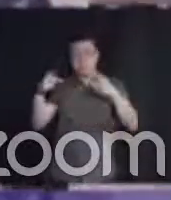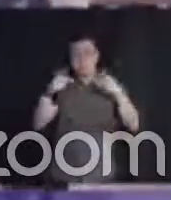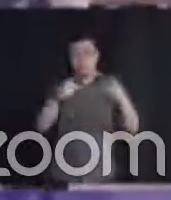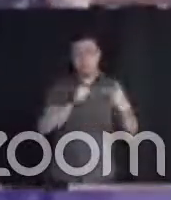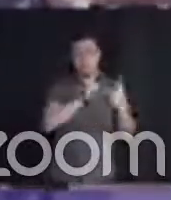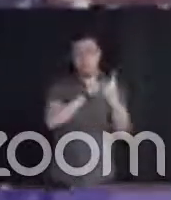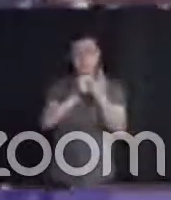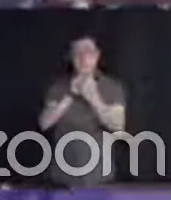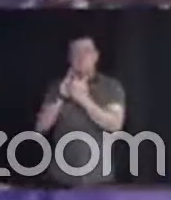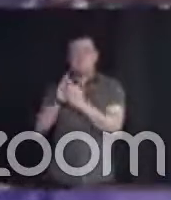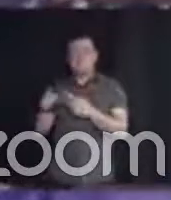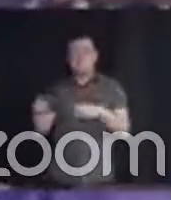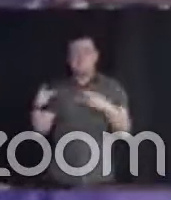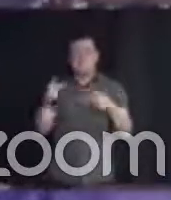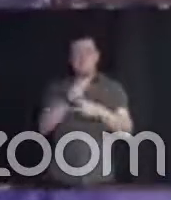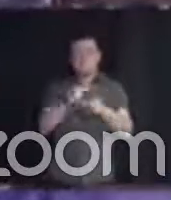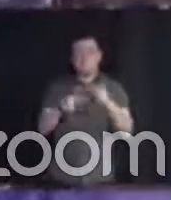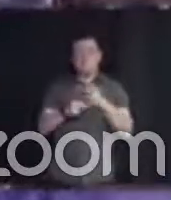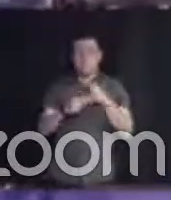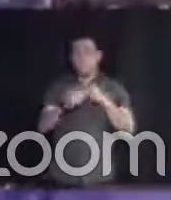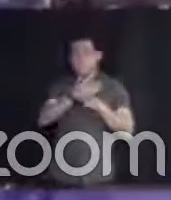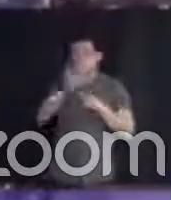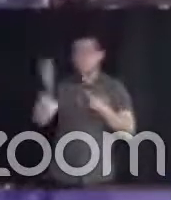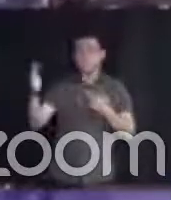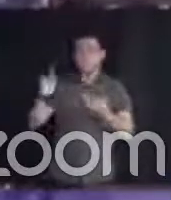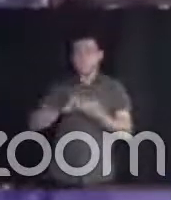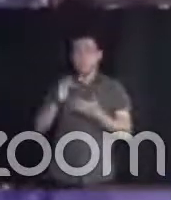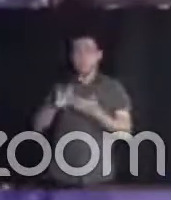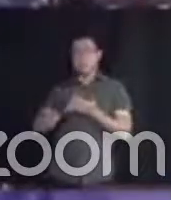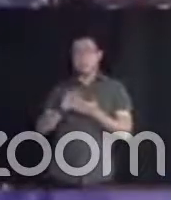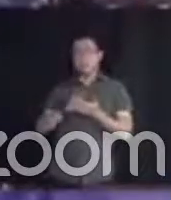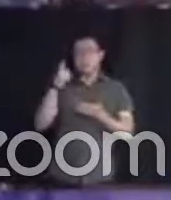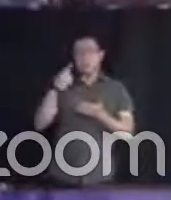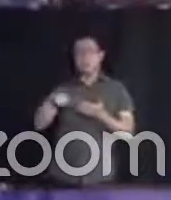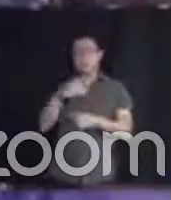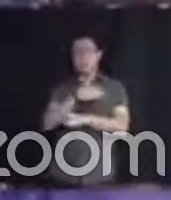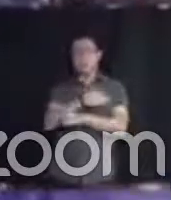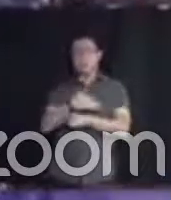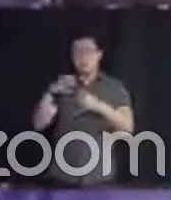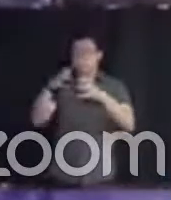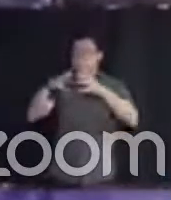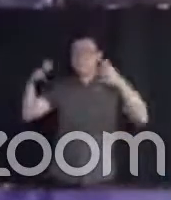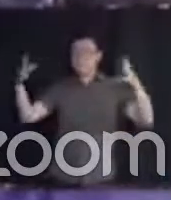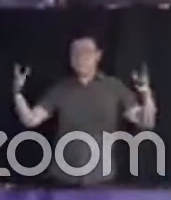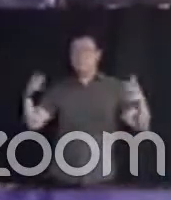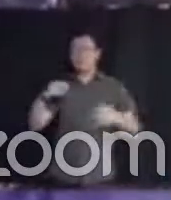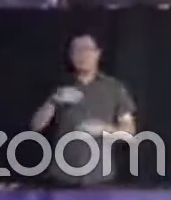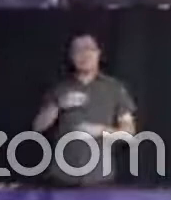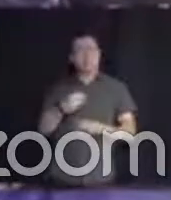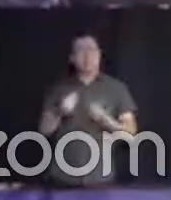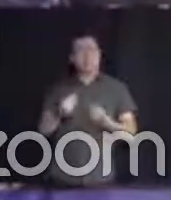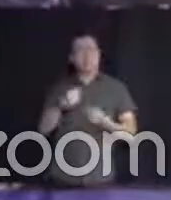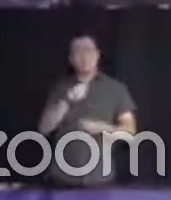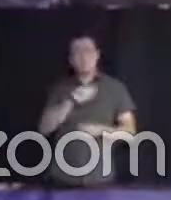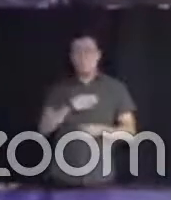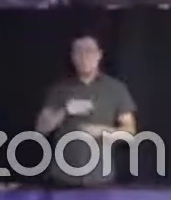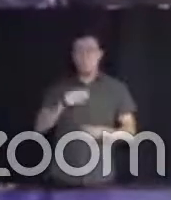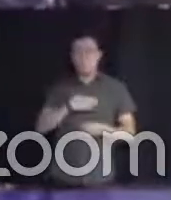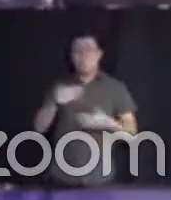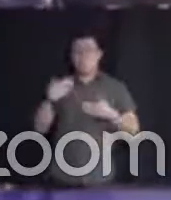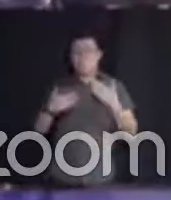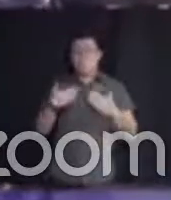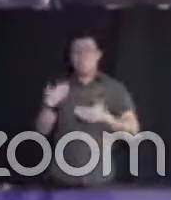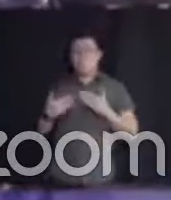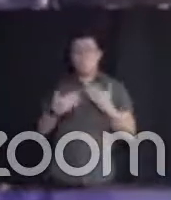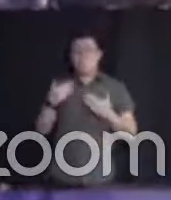complemento perfecto para que todos podamos hacer esta familia y este crecimiento que estamos teniendo. Yo estoy muy contento de saludar y conocer a toda la